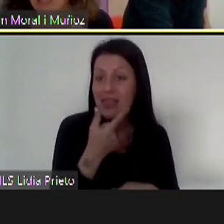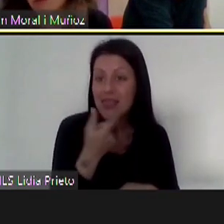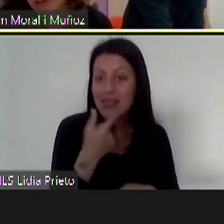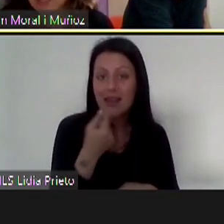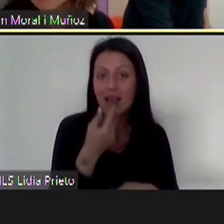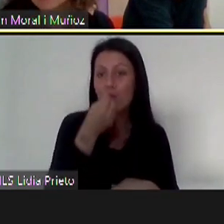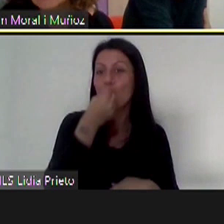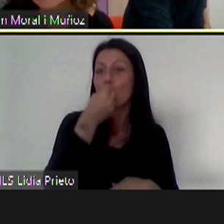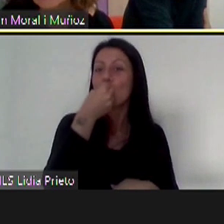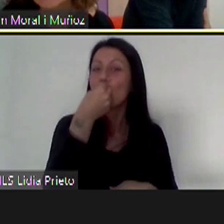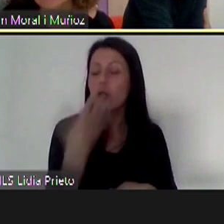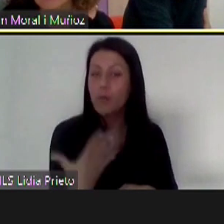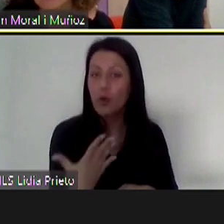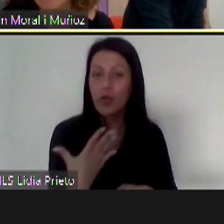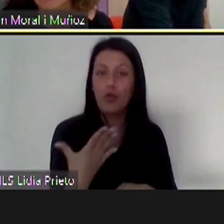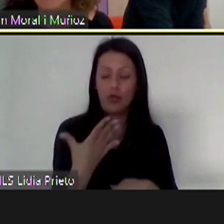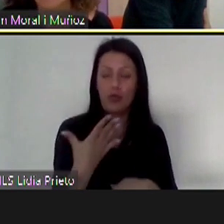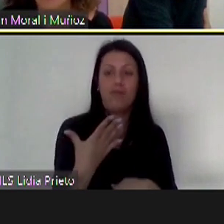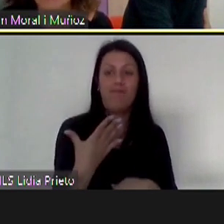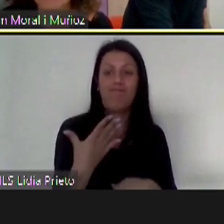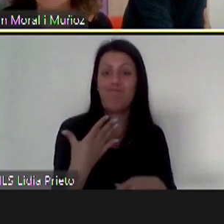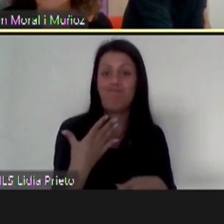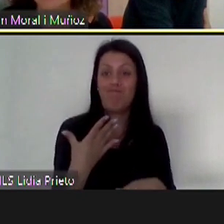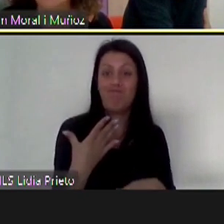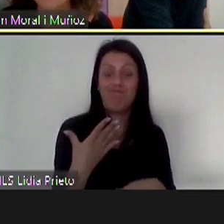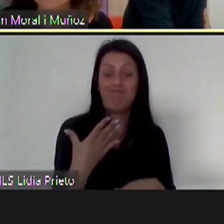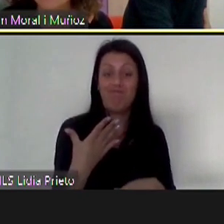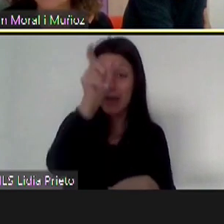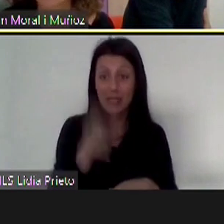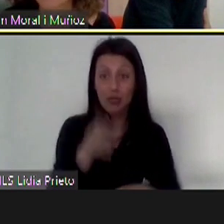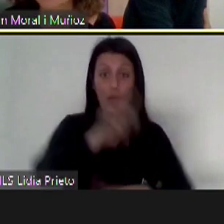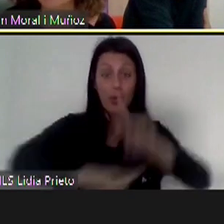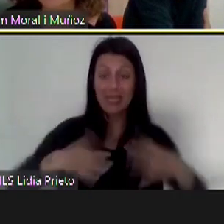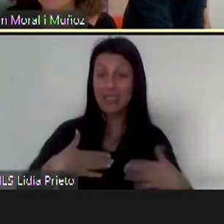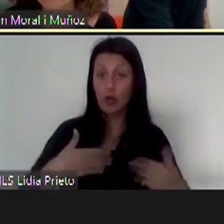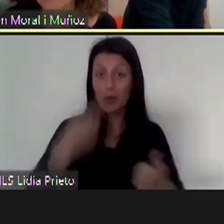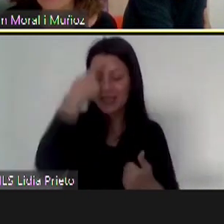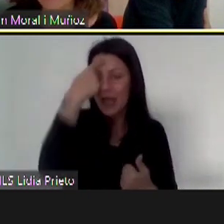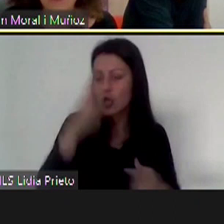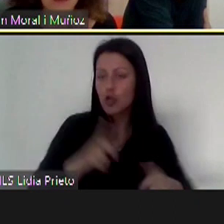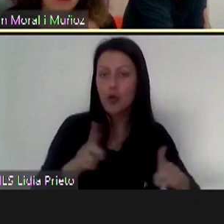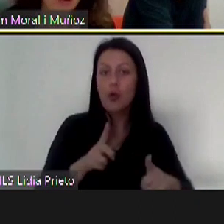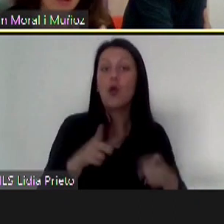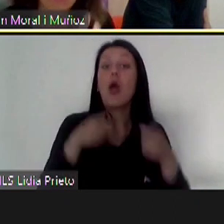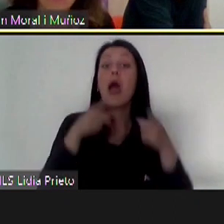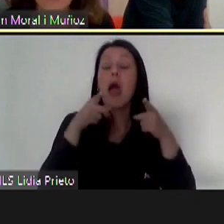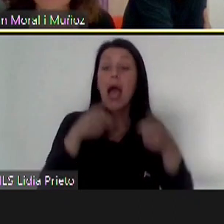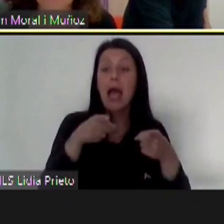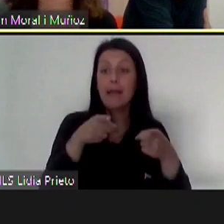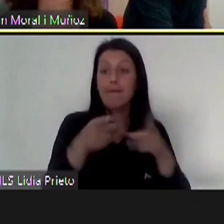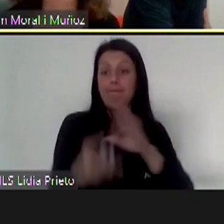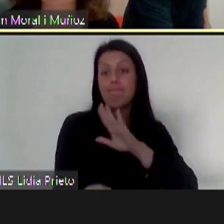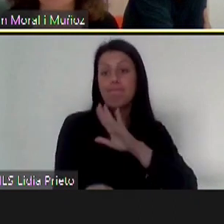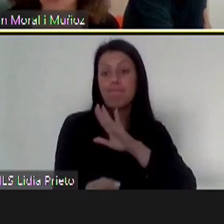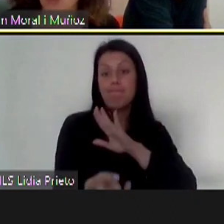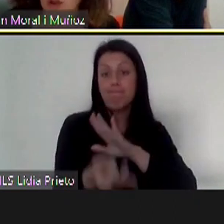eficientes, ¿no?, para el abordaje de la persona con problemas de salud mental. De ahí se tuvo que ir a crear lo que ya